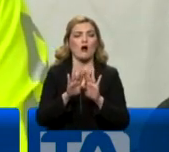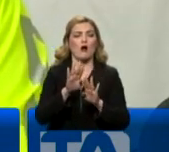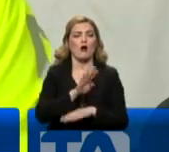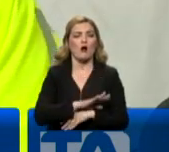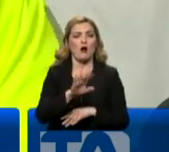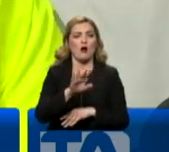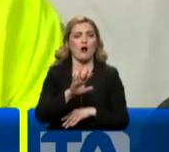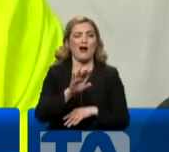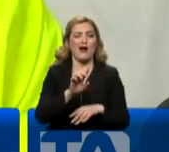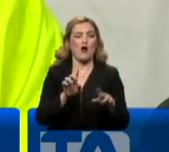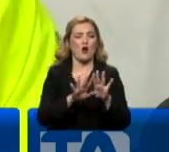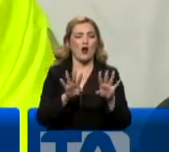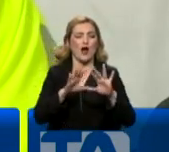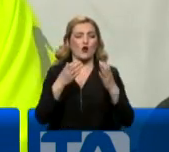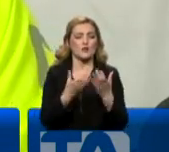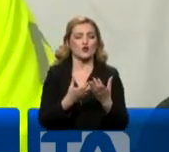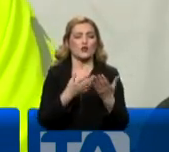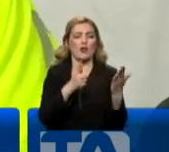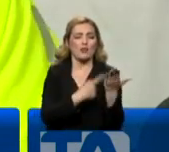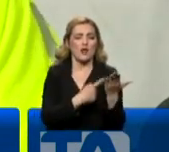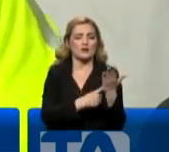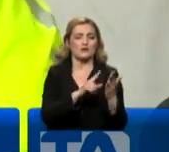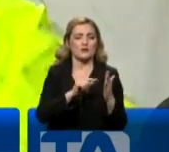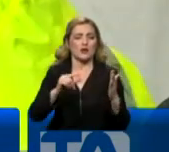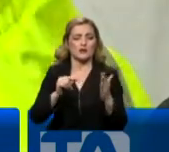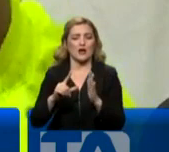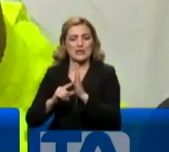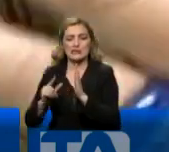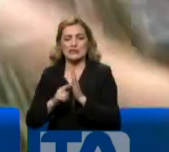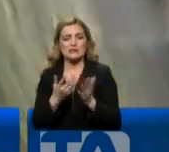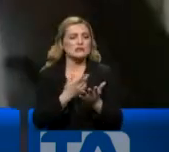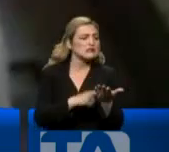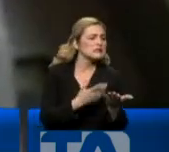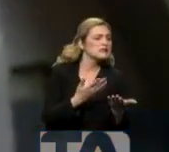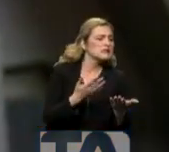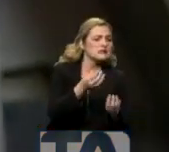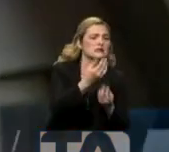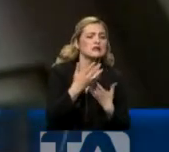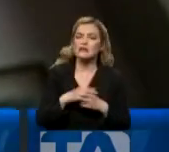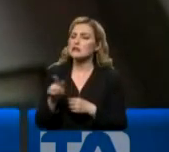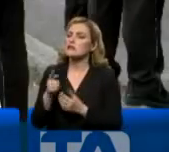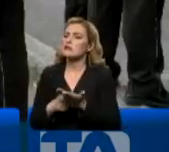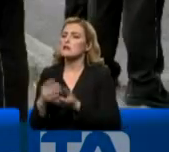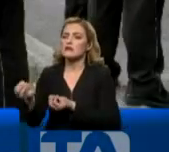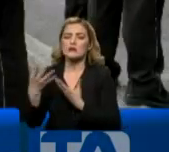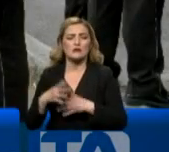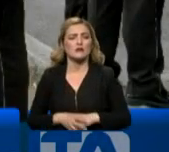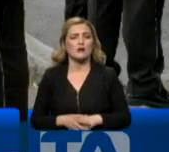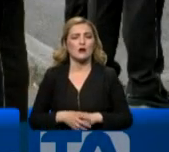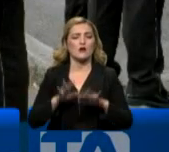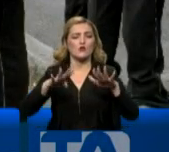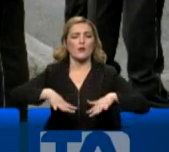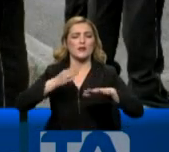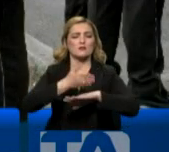con SRI. En base a esos análisis es que se sacan las primeras premisas, ¿no? 9 meses después, el resultado es